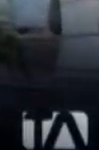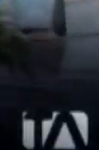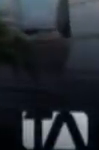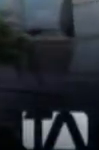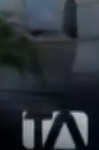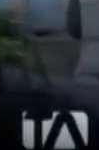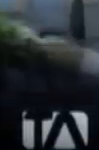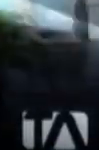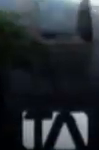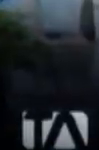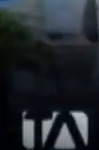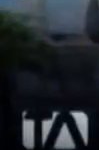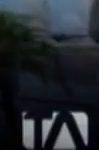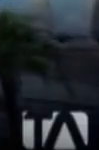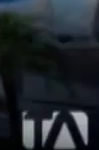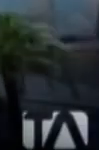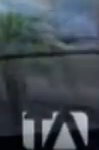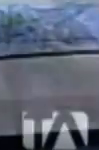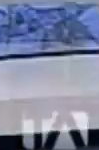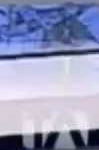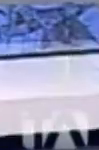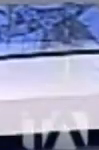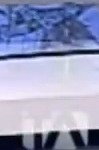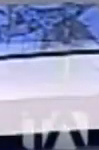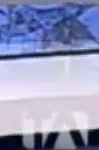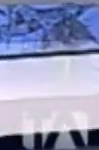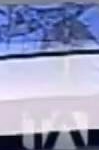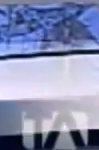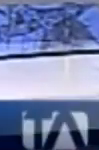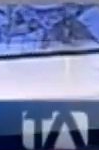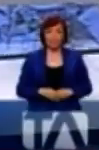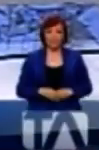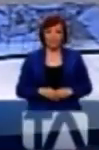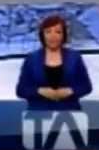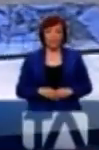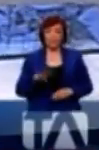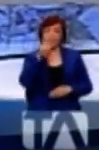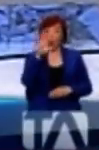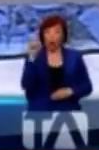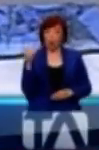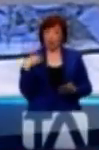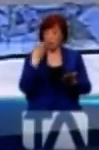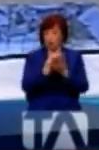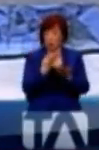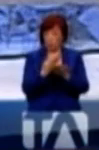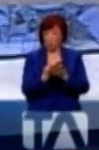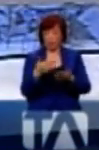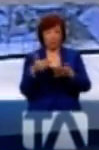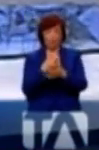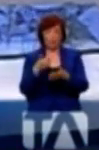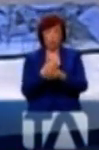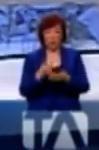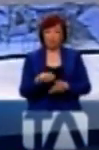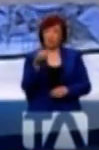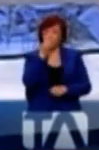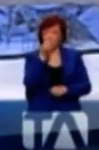¿Cuál? 40 propuestas gastronómicas forman parte de la